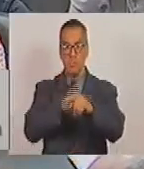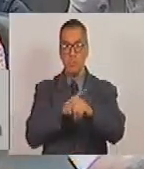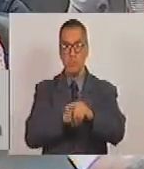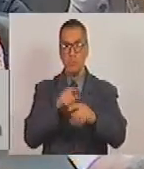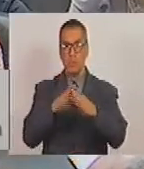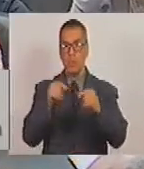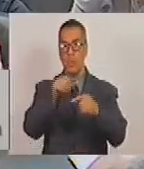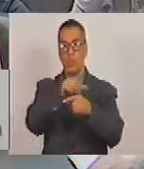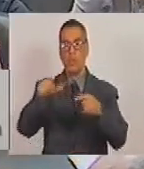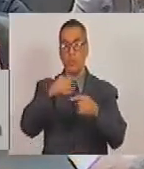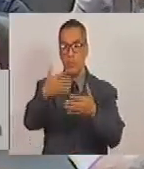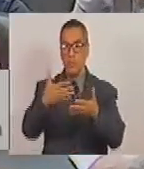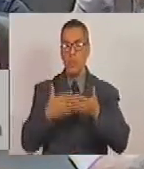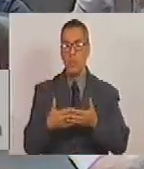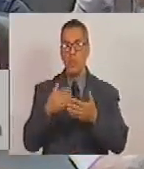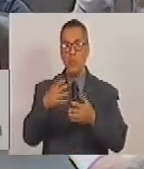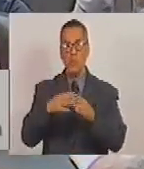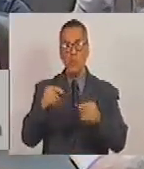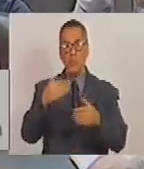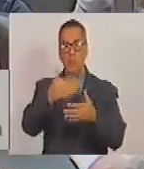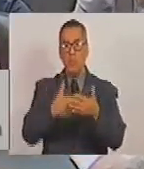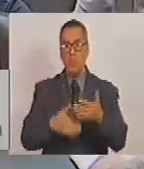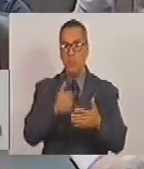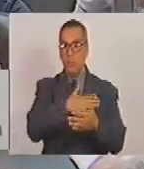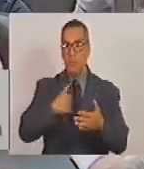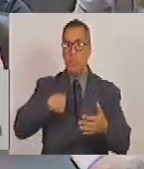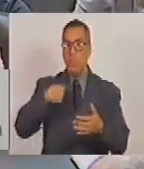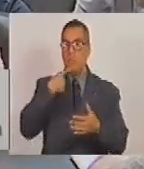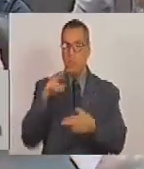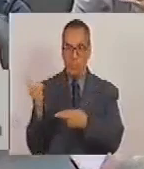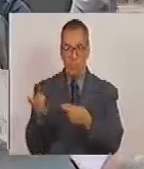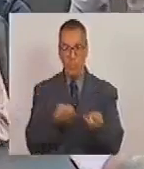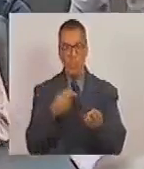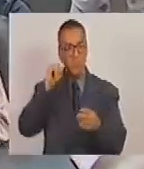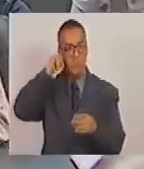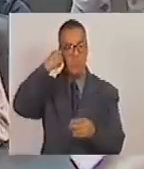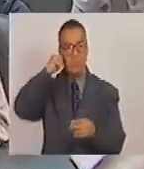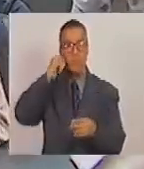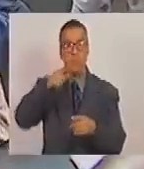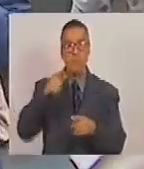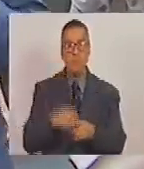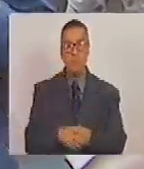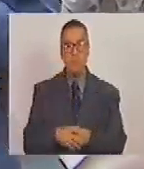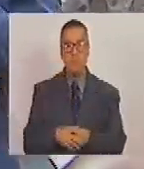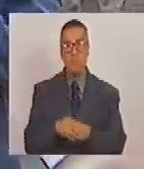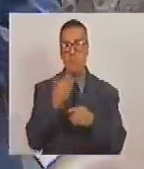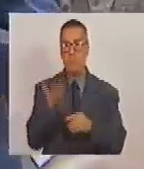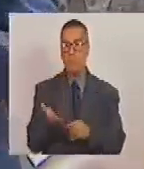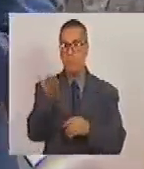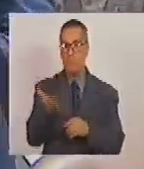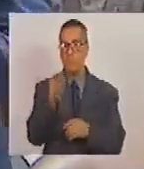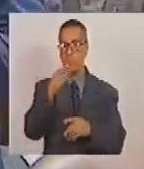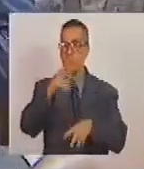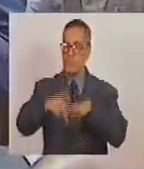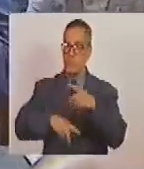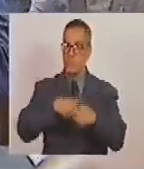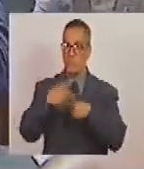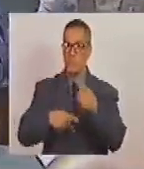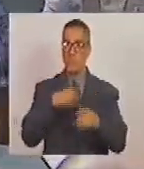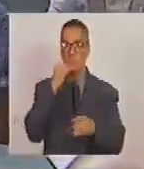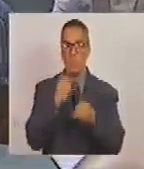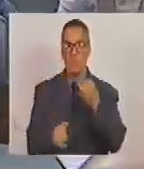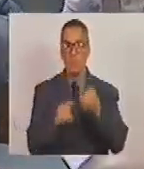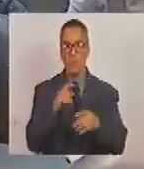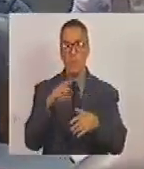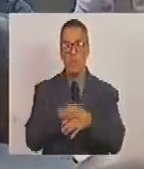días de la semana recibiendo los documentos. Quería hacer esa invitación para recordar que este importante proceso finaliza